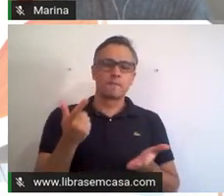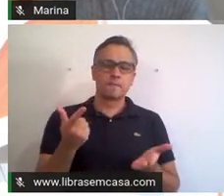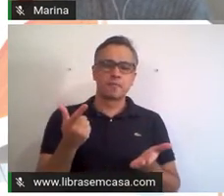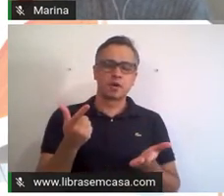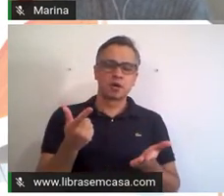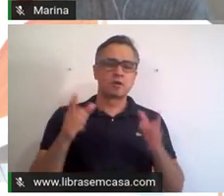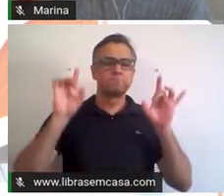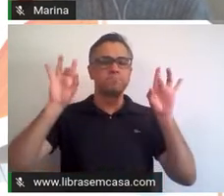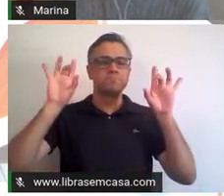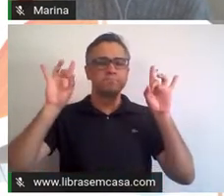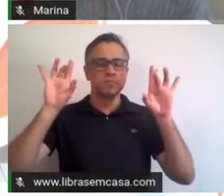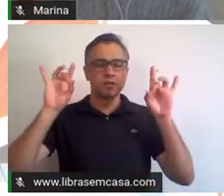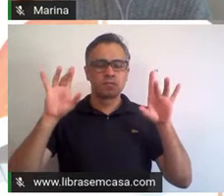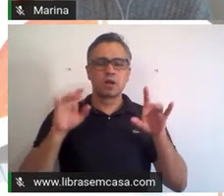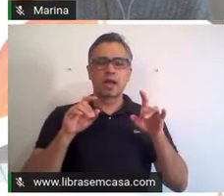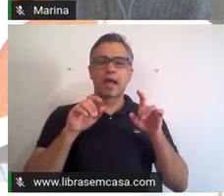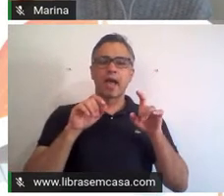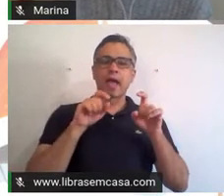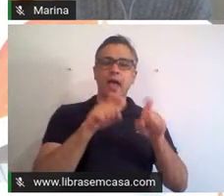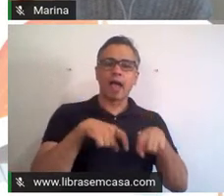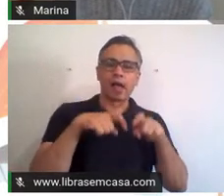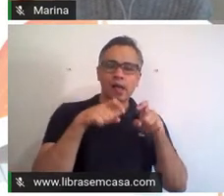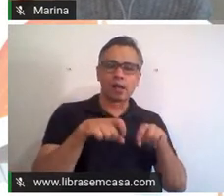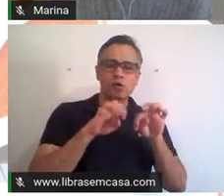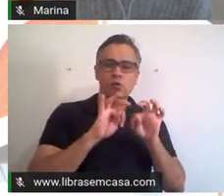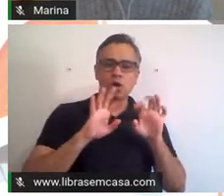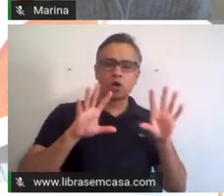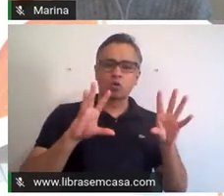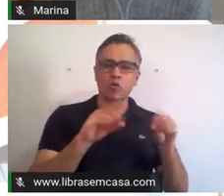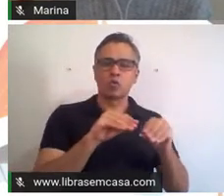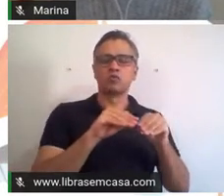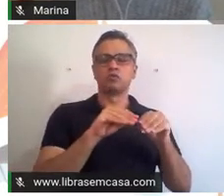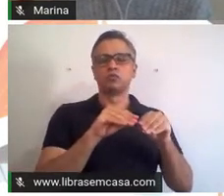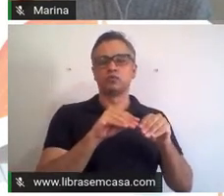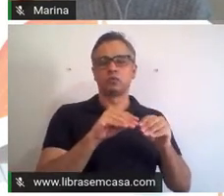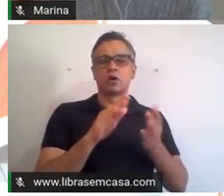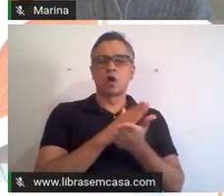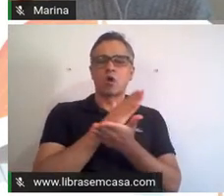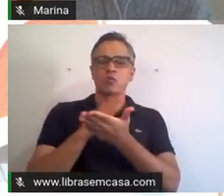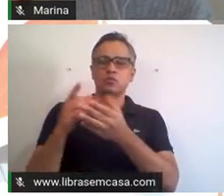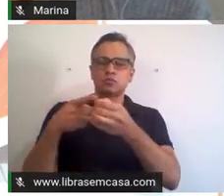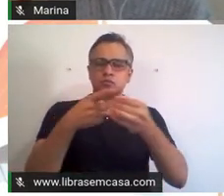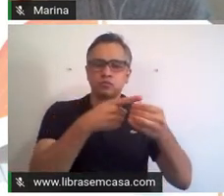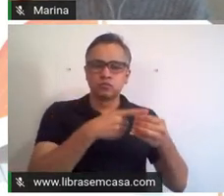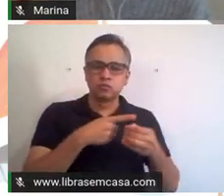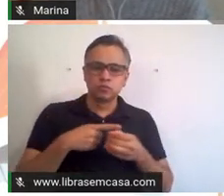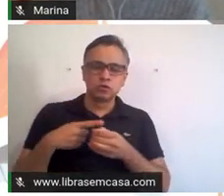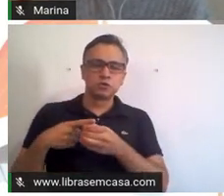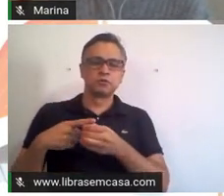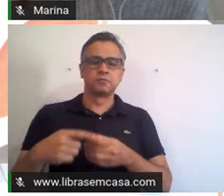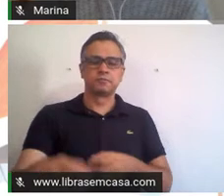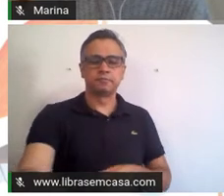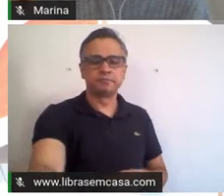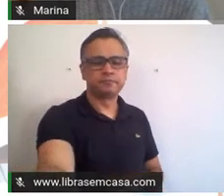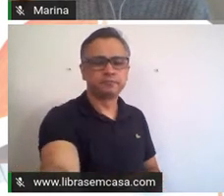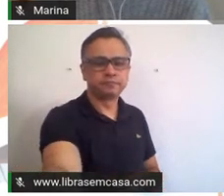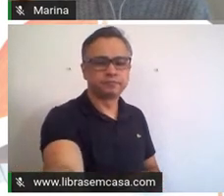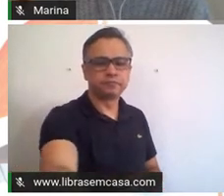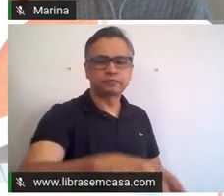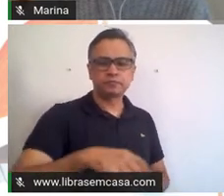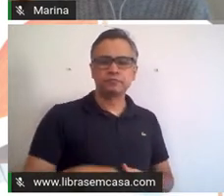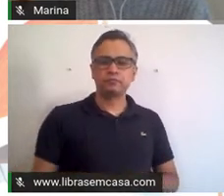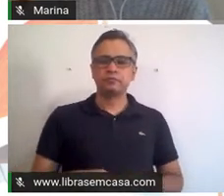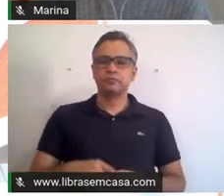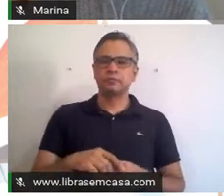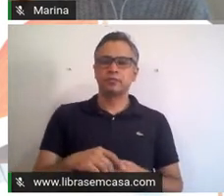privilegiando la agroecología. Pero bueno, salvo algunos municipios, la verdad es que no sucede. Tenemos abierta,